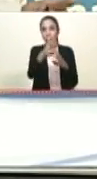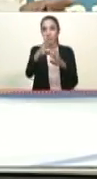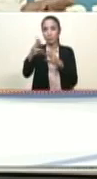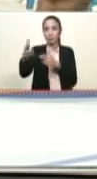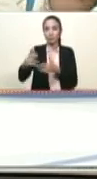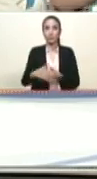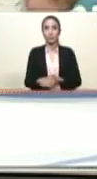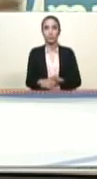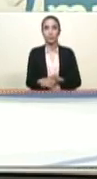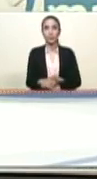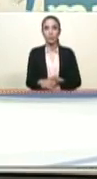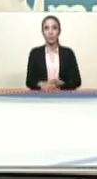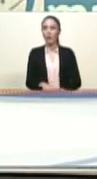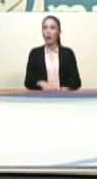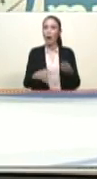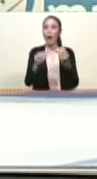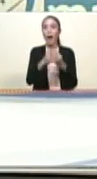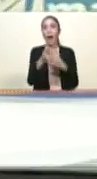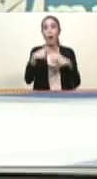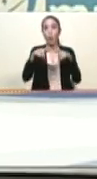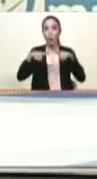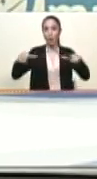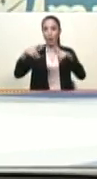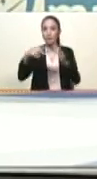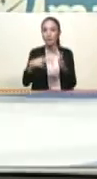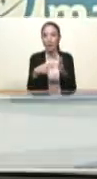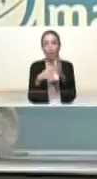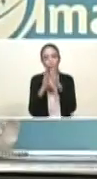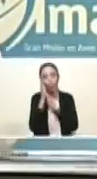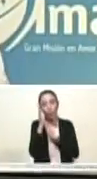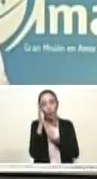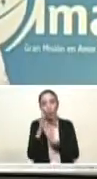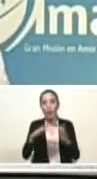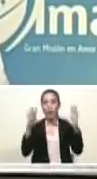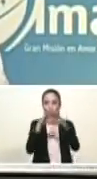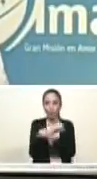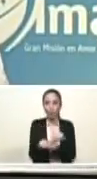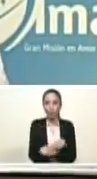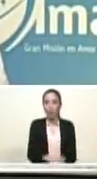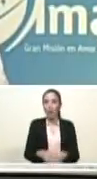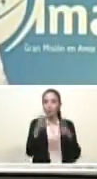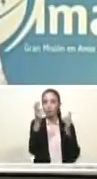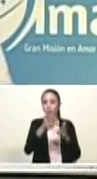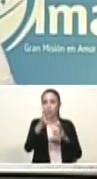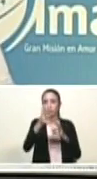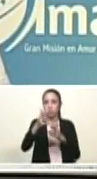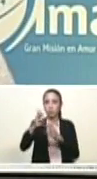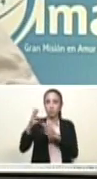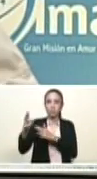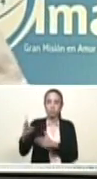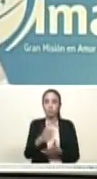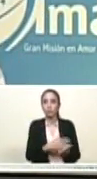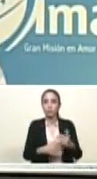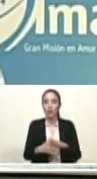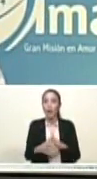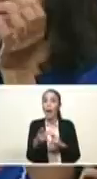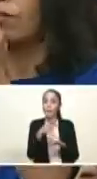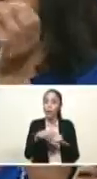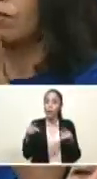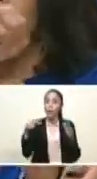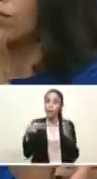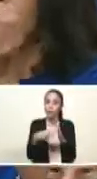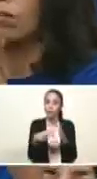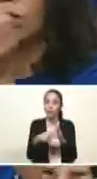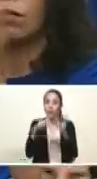duerme, le lanzan los misiles. Afortunadamente los sirios tumbaron el 70% de los misiles con